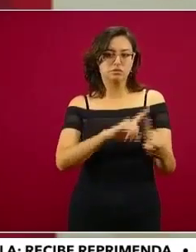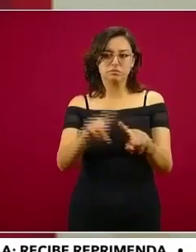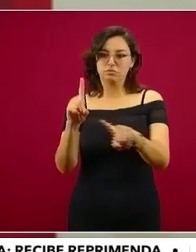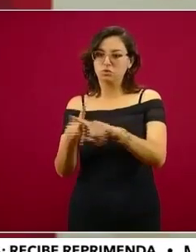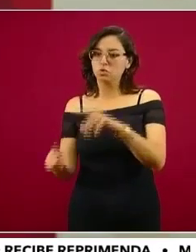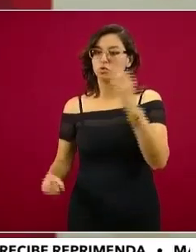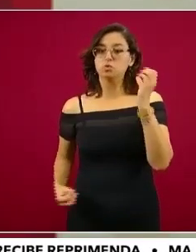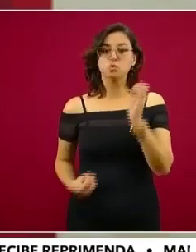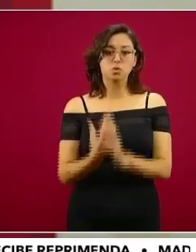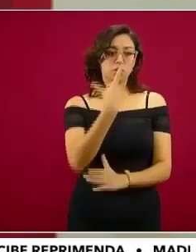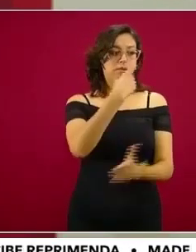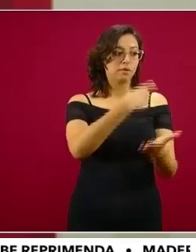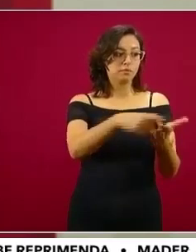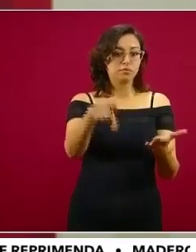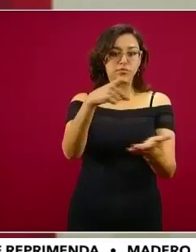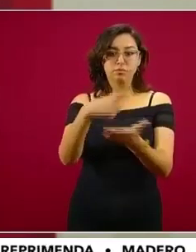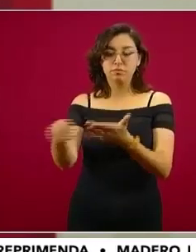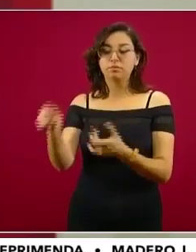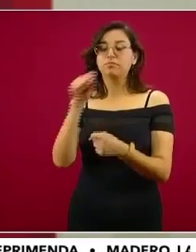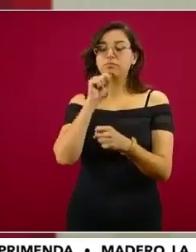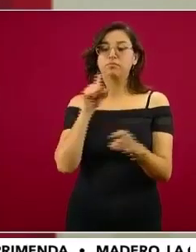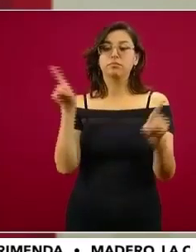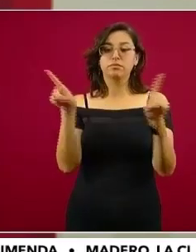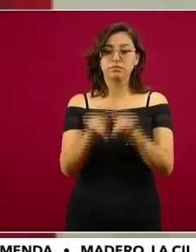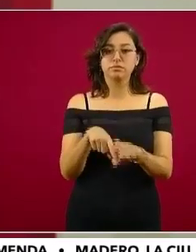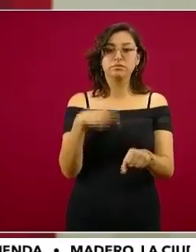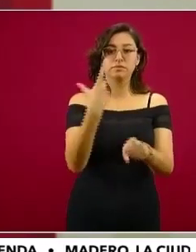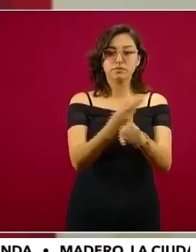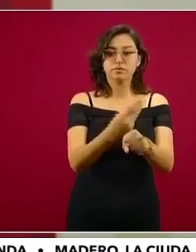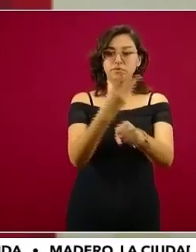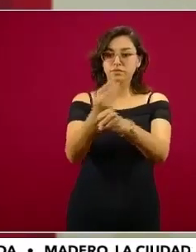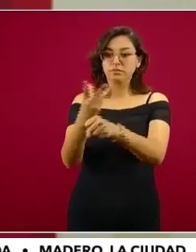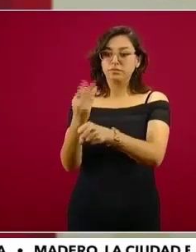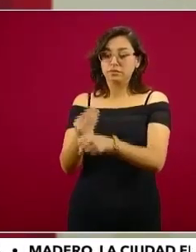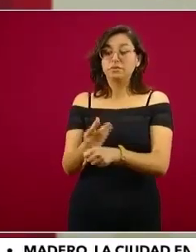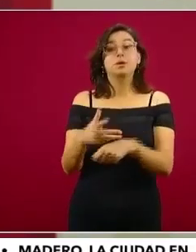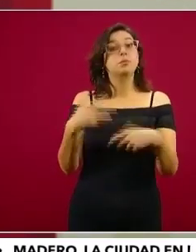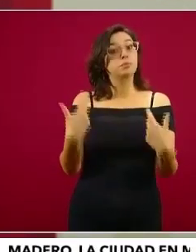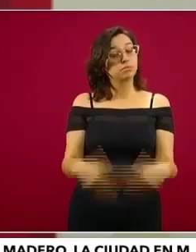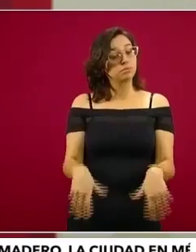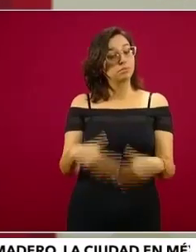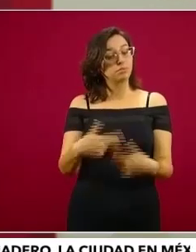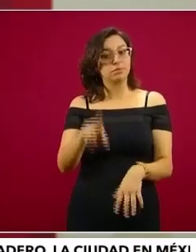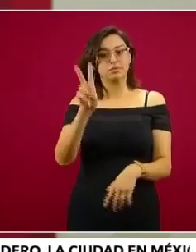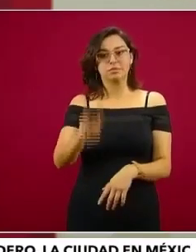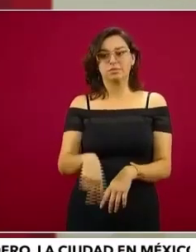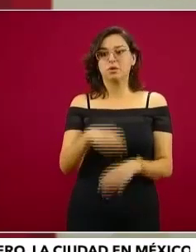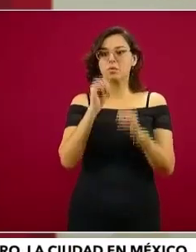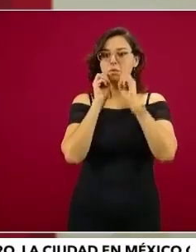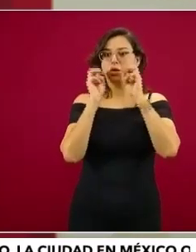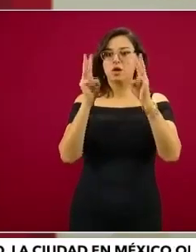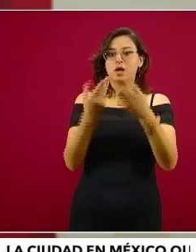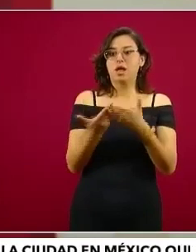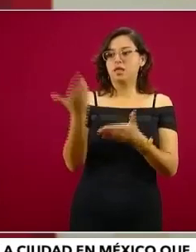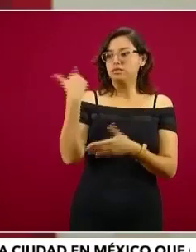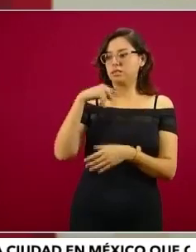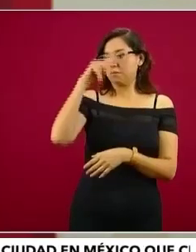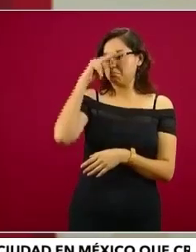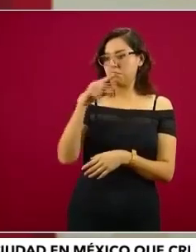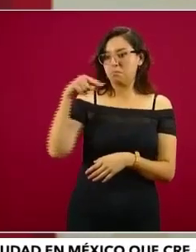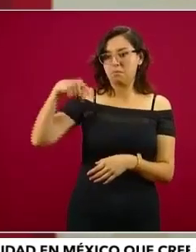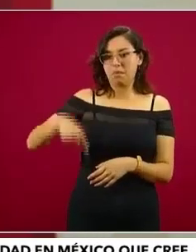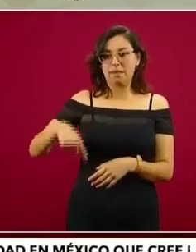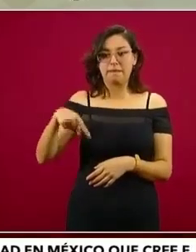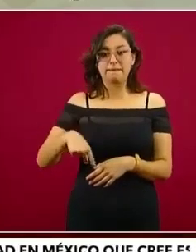nuevos equipos, tenemos tenido también reparación. Esto es impresionante. En México teníamos documentados, o